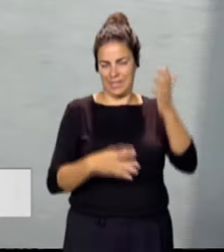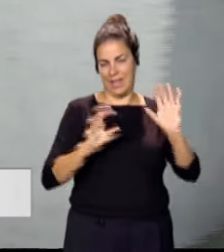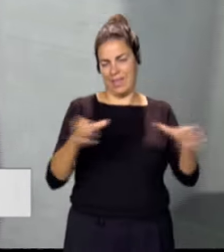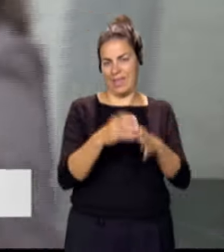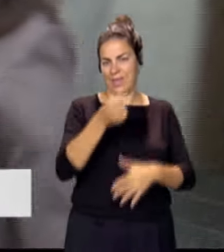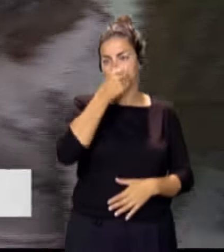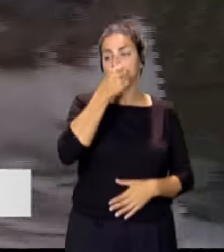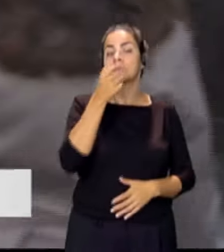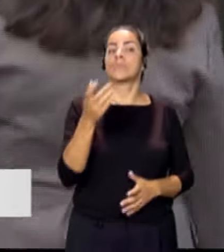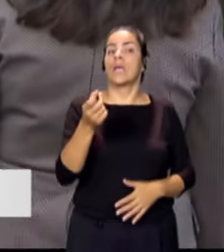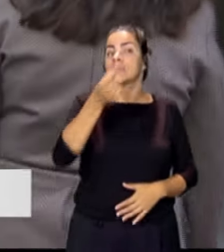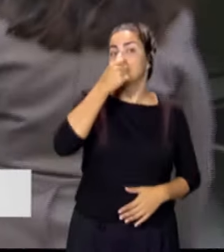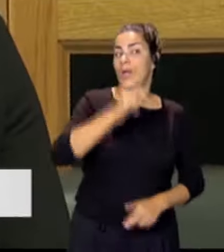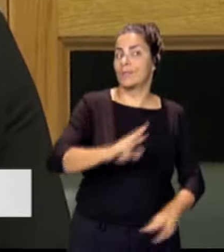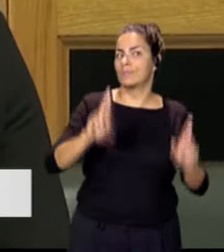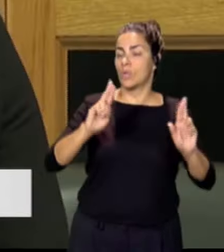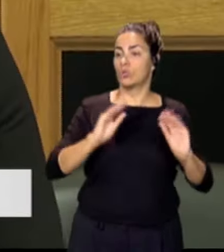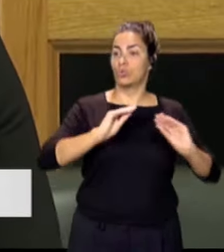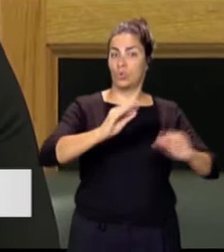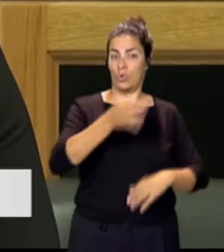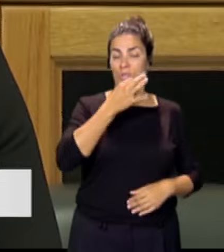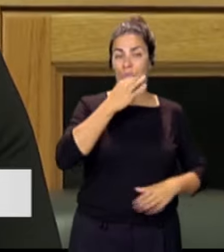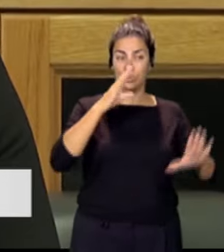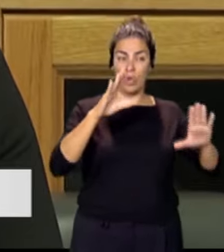discurso medioambiental y feminista de Rivera sean clave para su